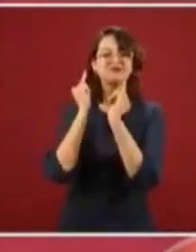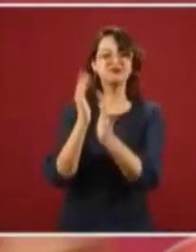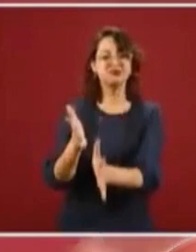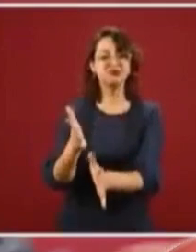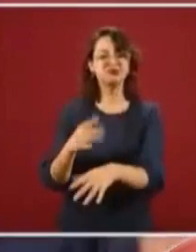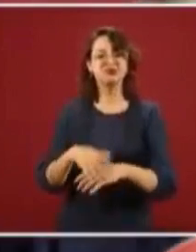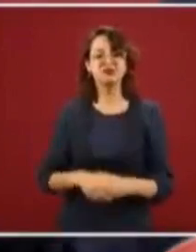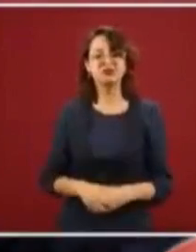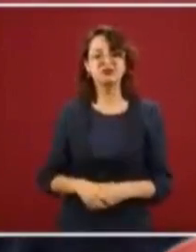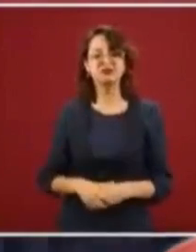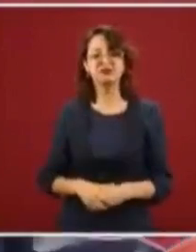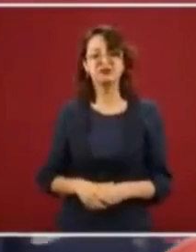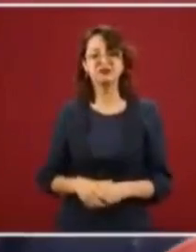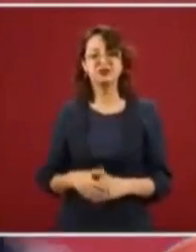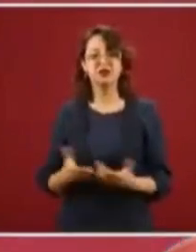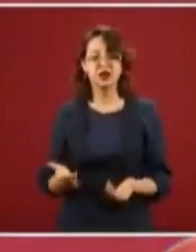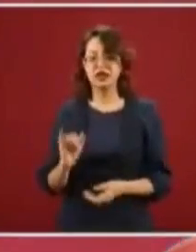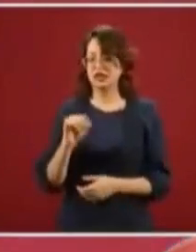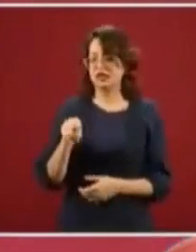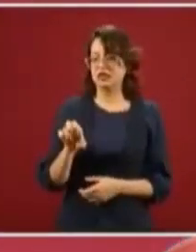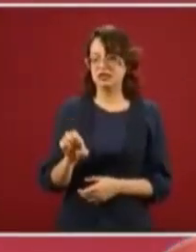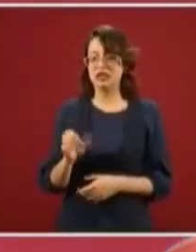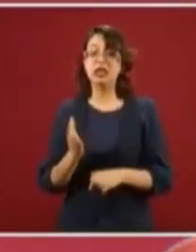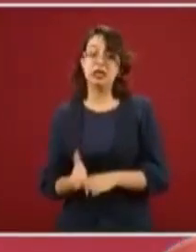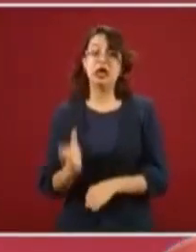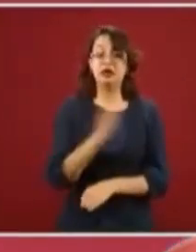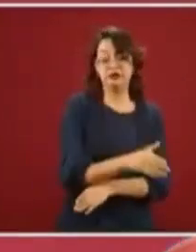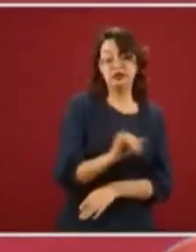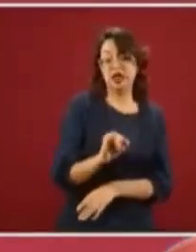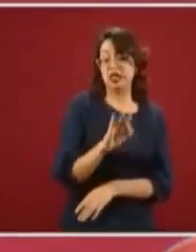los que están ahora y los anteriores.